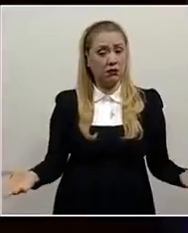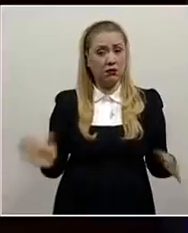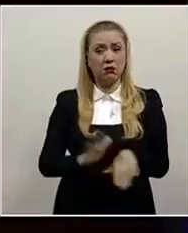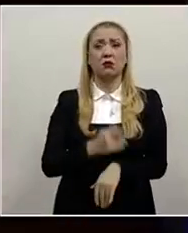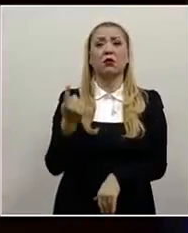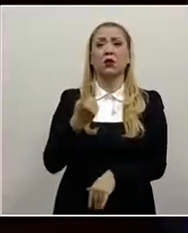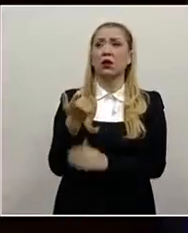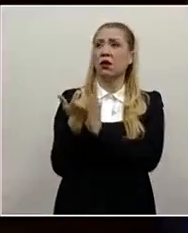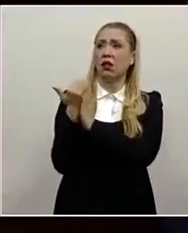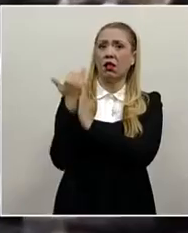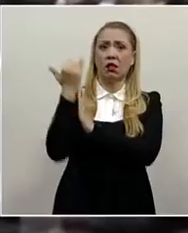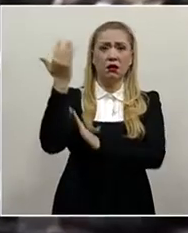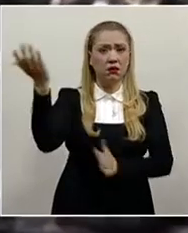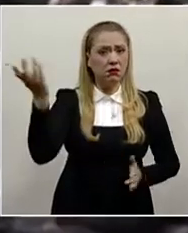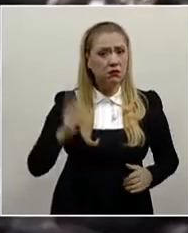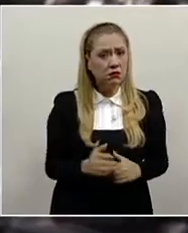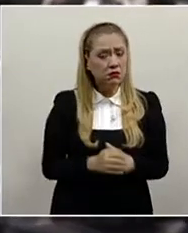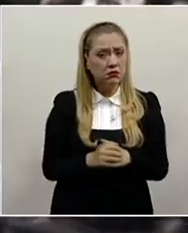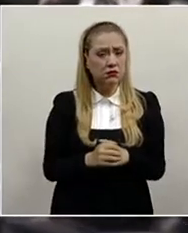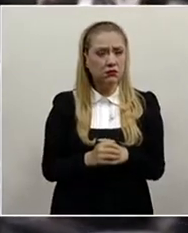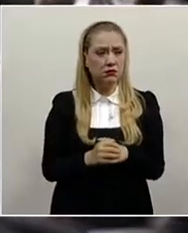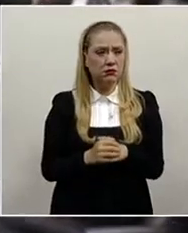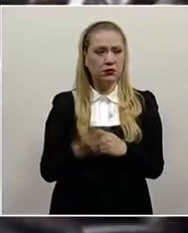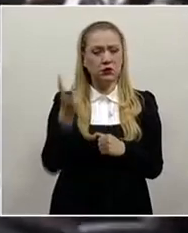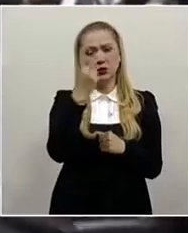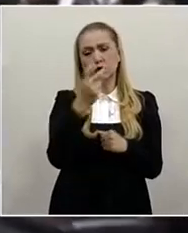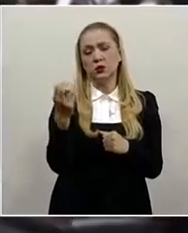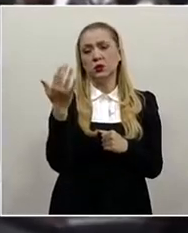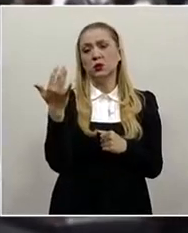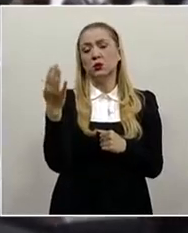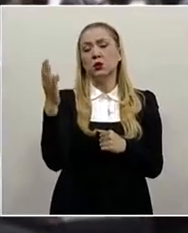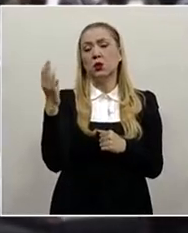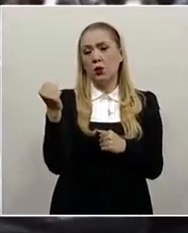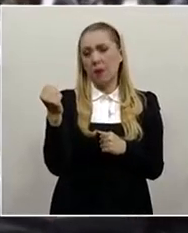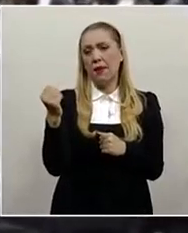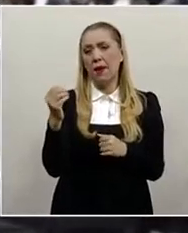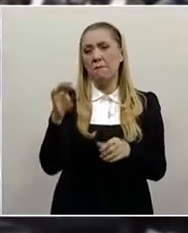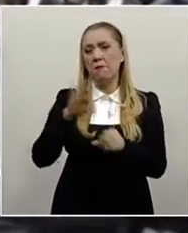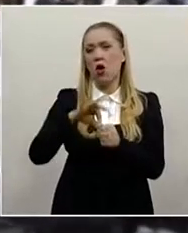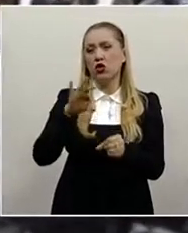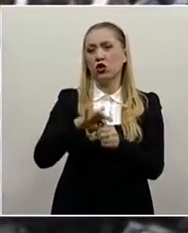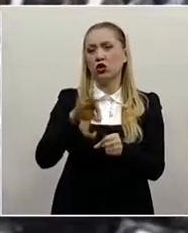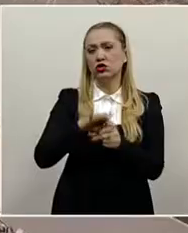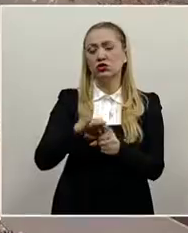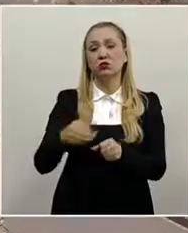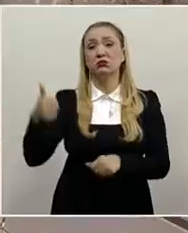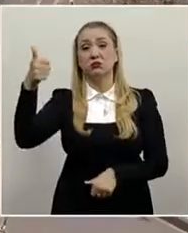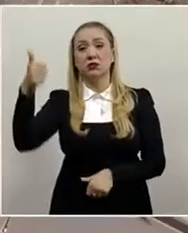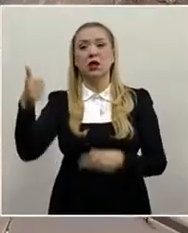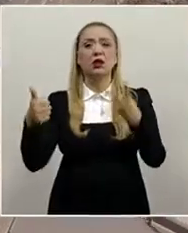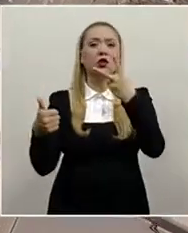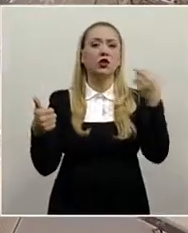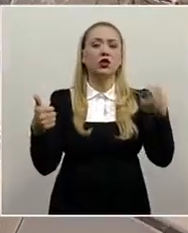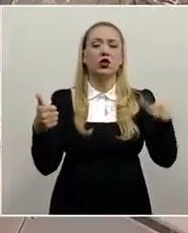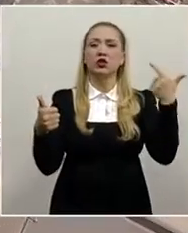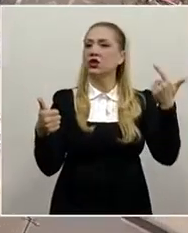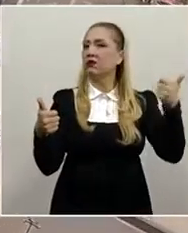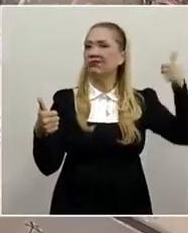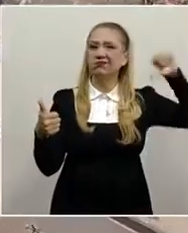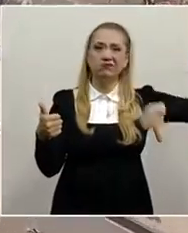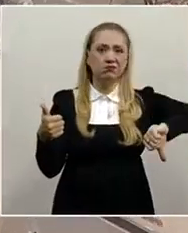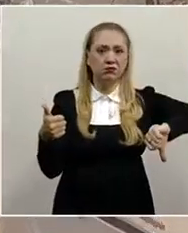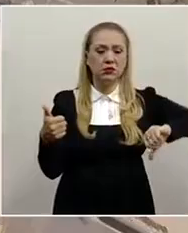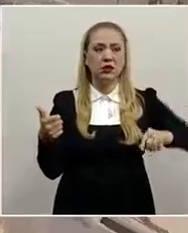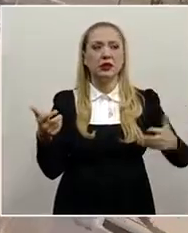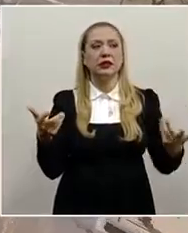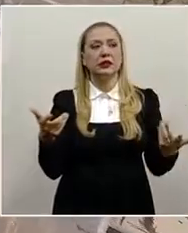organismo austero con 259 votos a favor y 212 en contra el dictamen responde a la sentencia